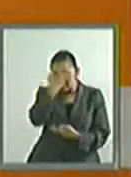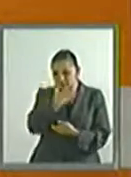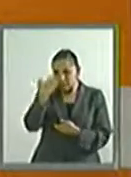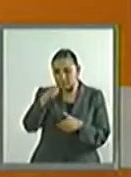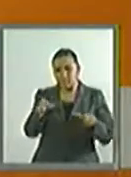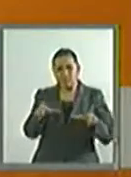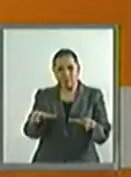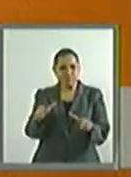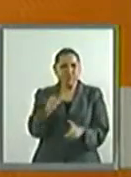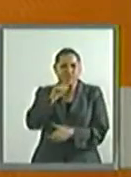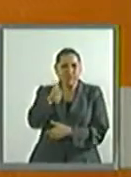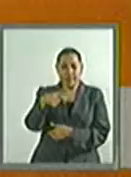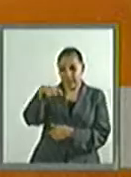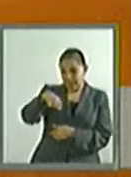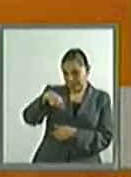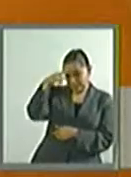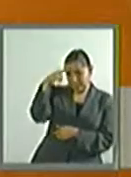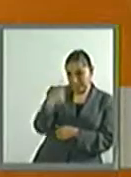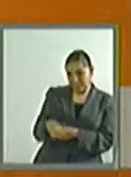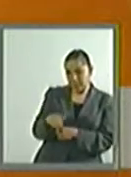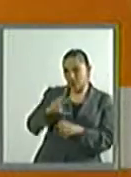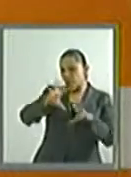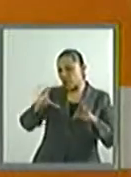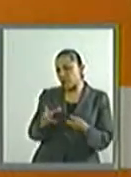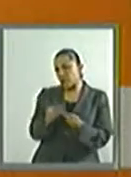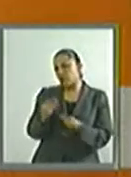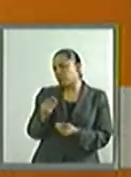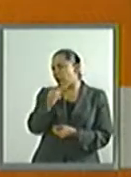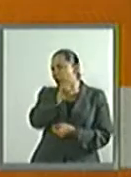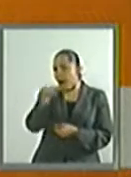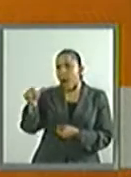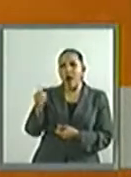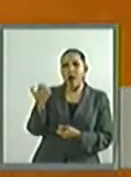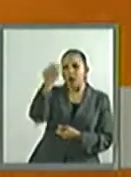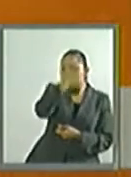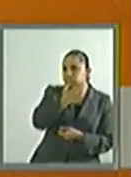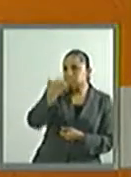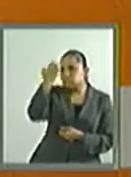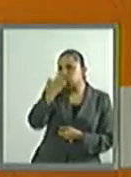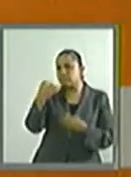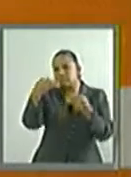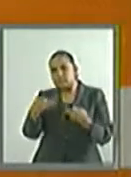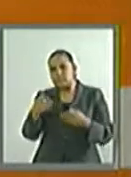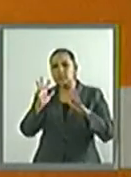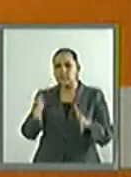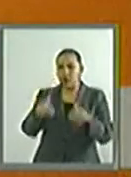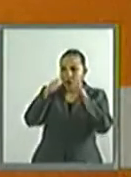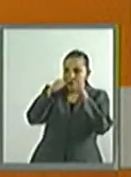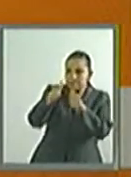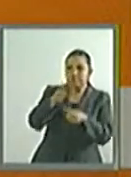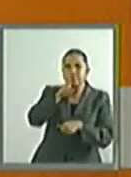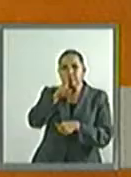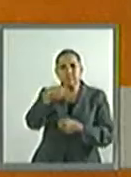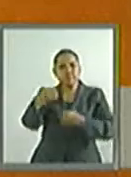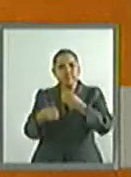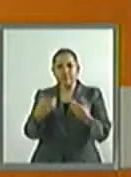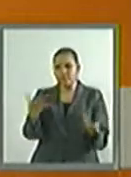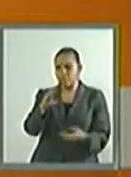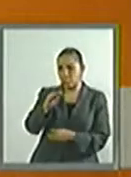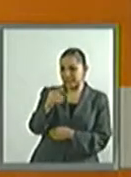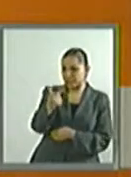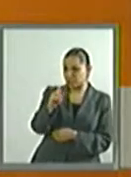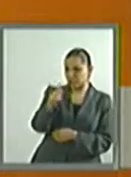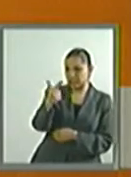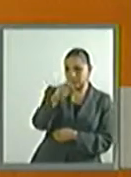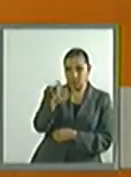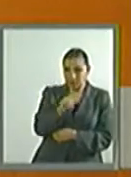es del 99.7% de los delitos que se denuncian, incluidos los delitos de corrupción